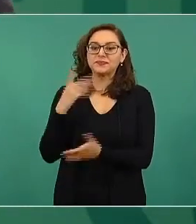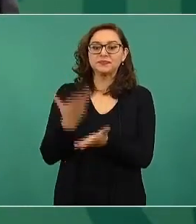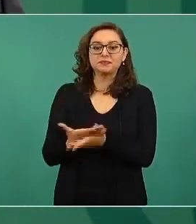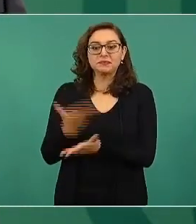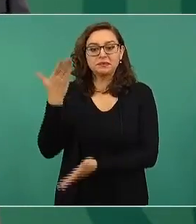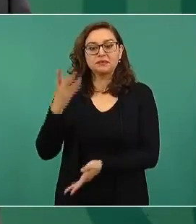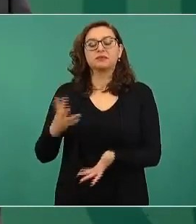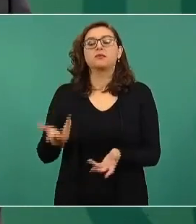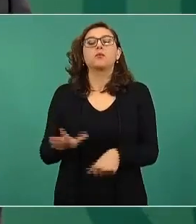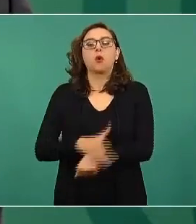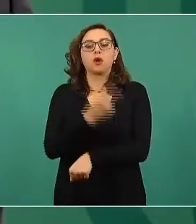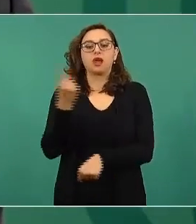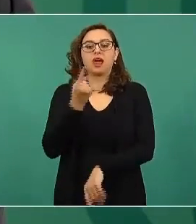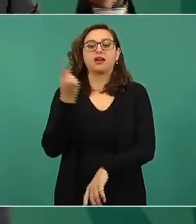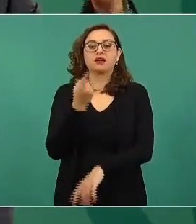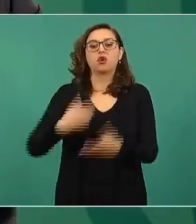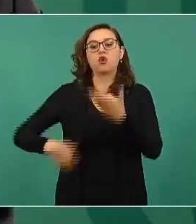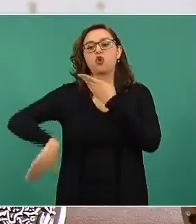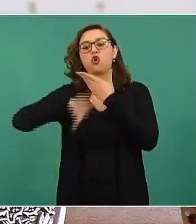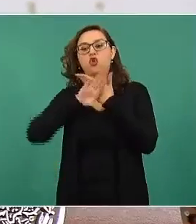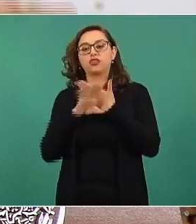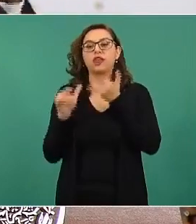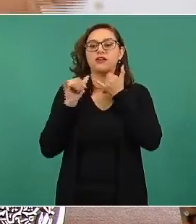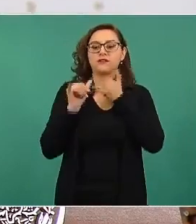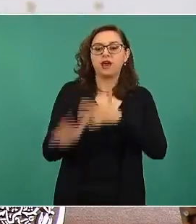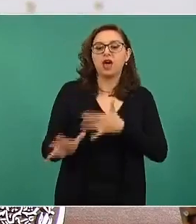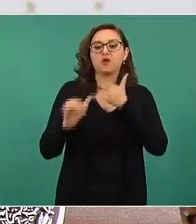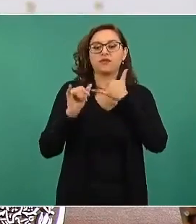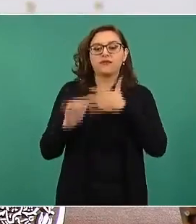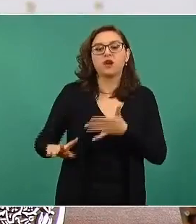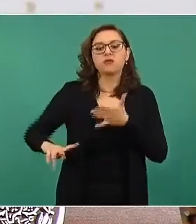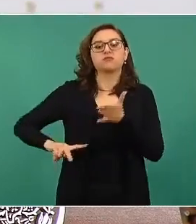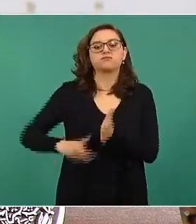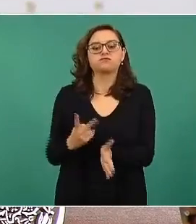fraude a la procuraduría, cuando